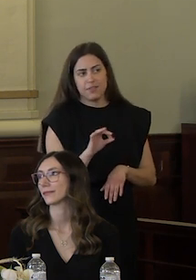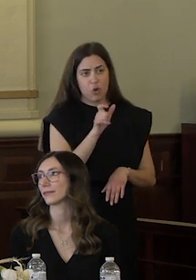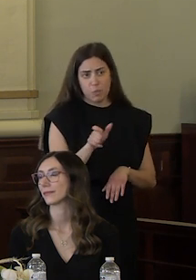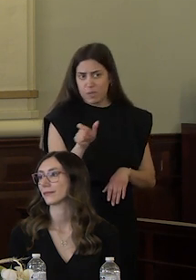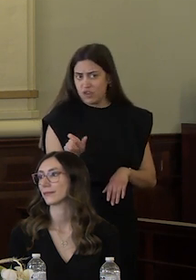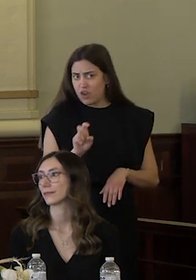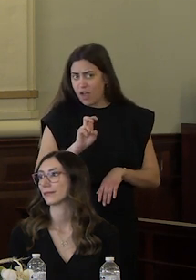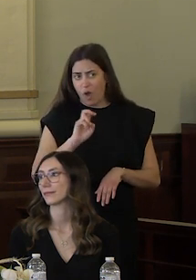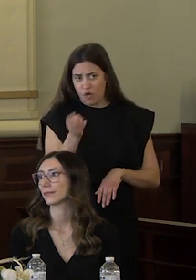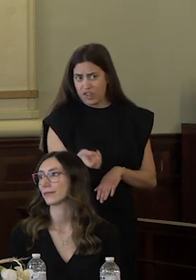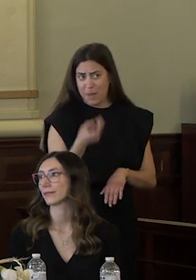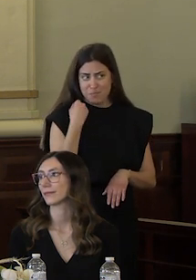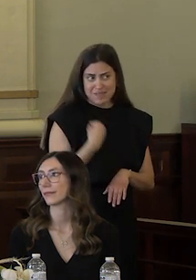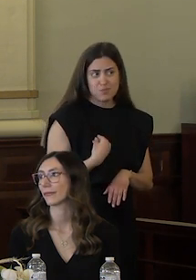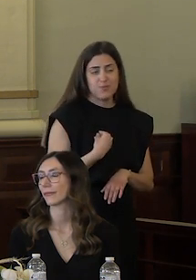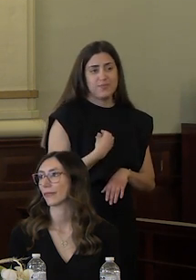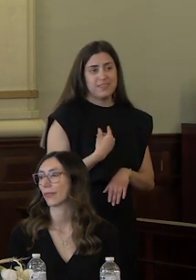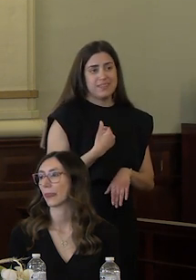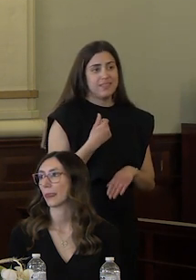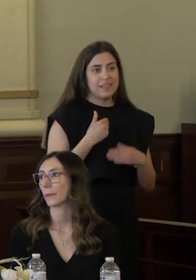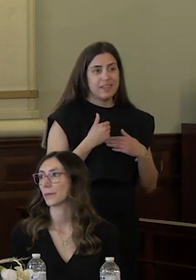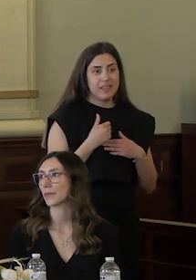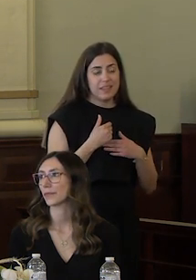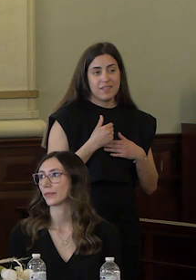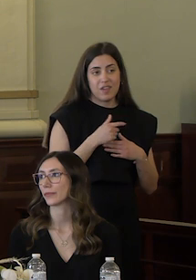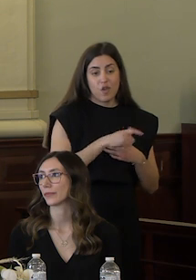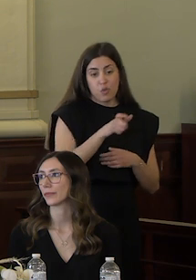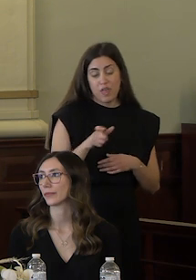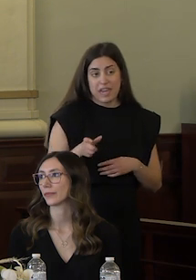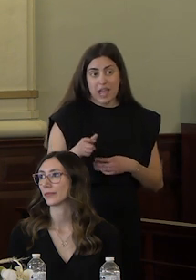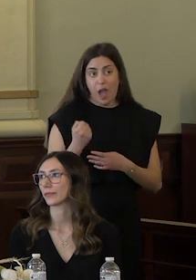gente gracias al apoyo de la ciudadanía.